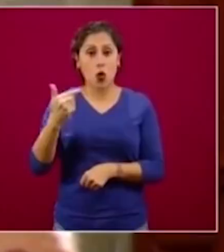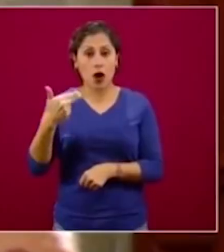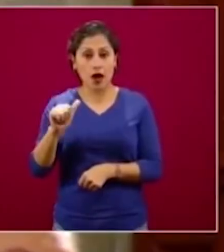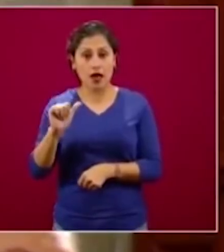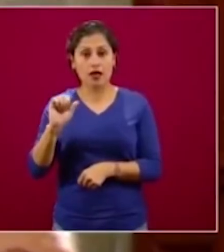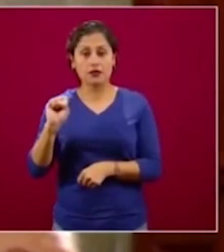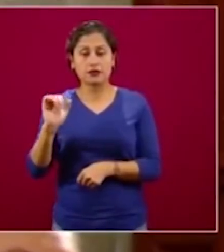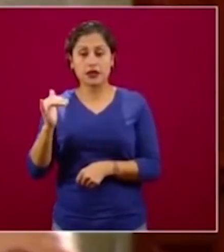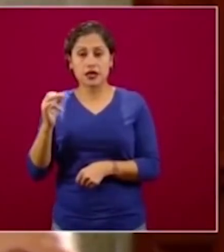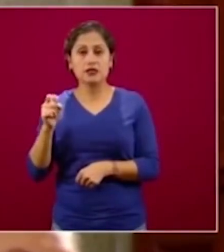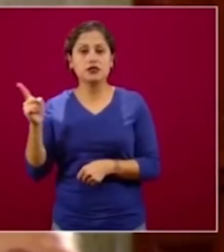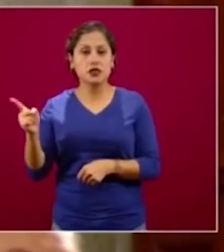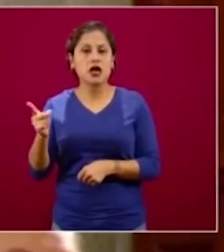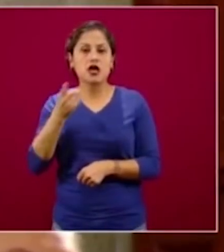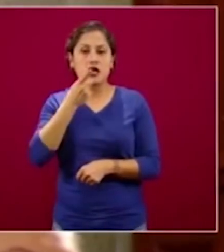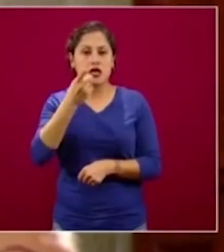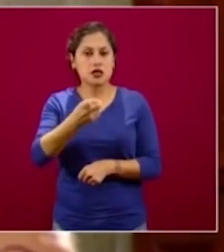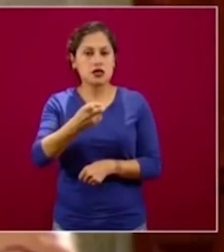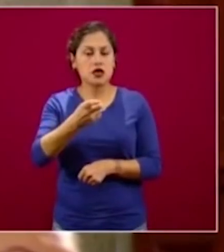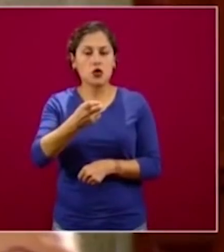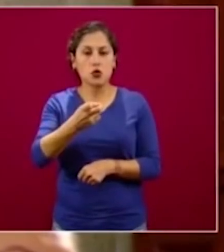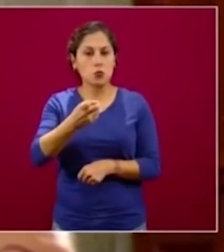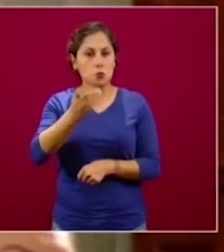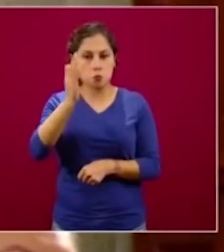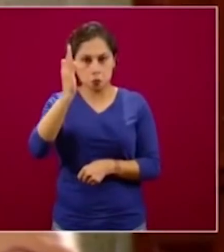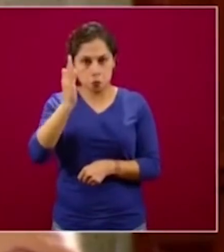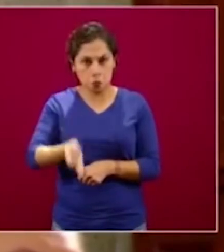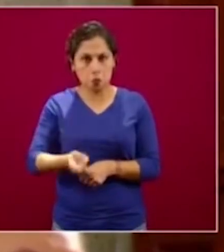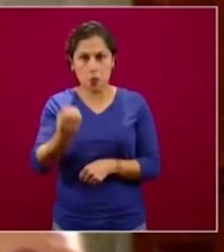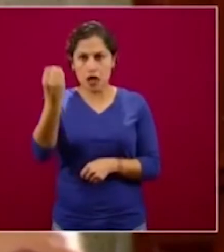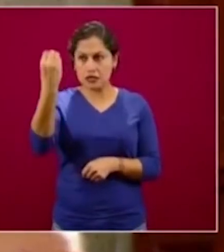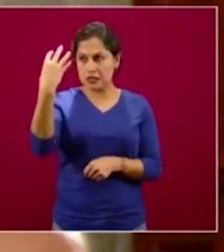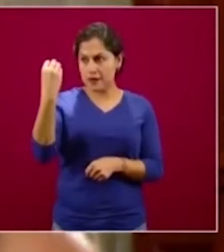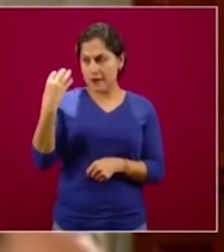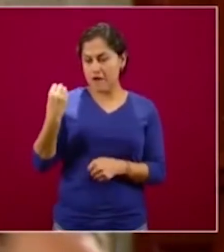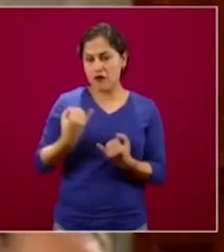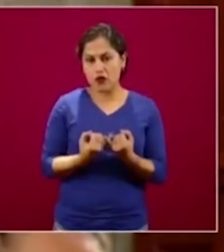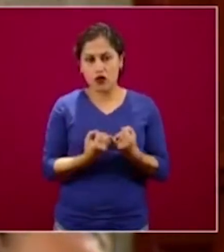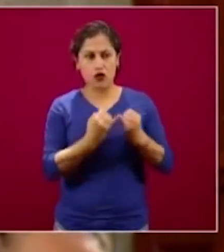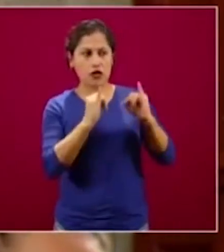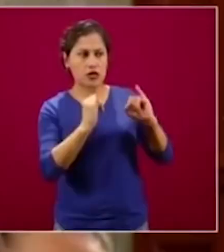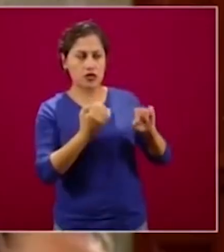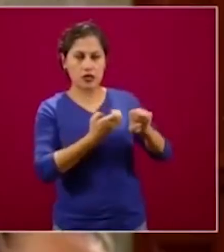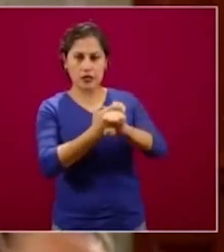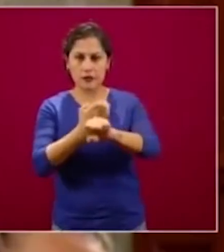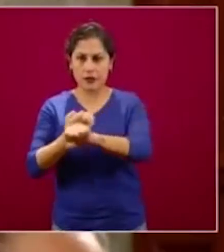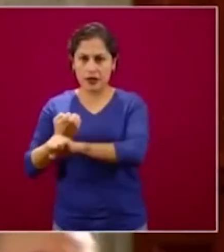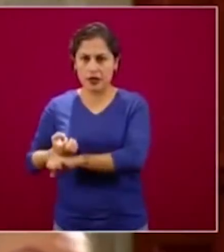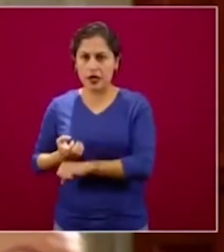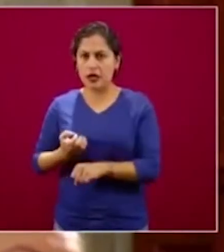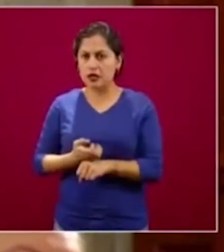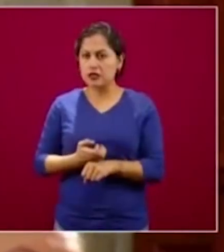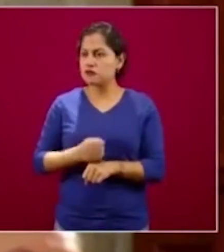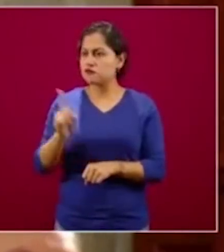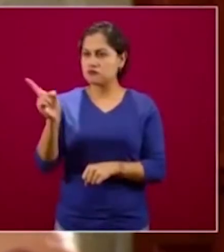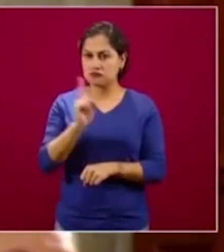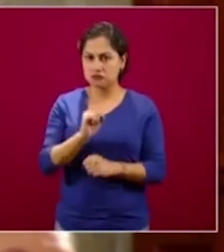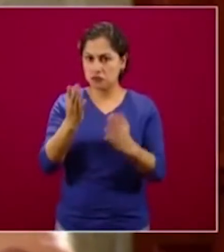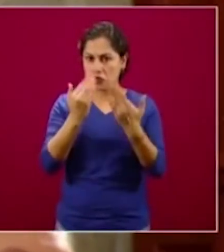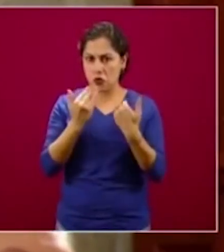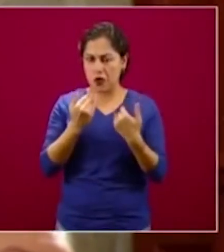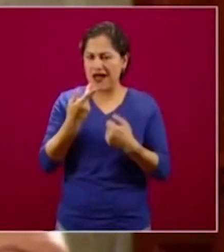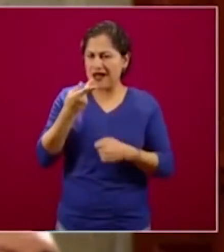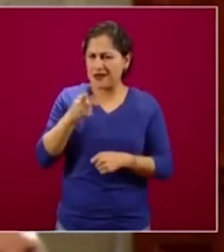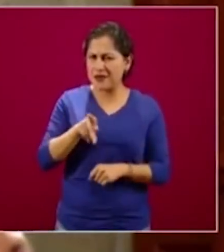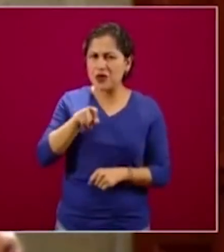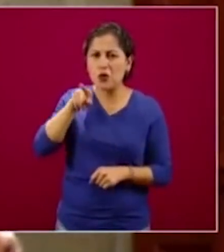no va a haber semáforos independientes, va a ser un solo semáforo. Y usted aquí en una de las